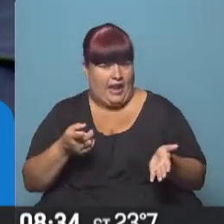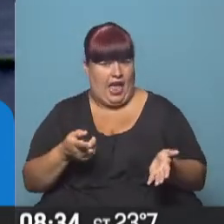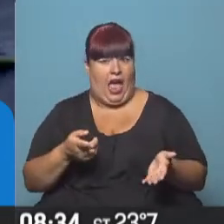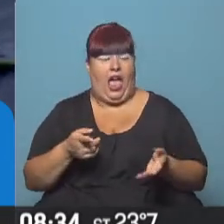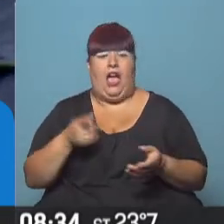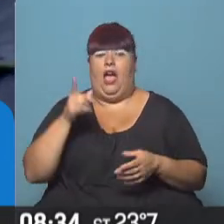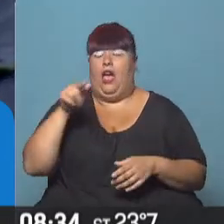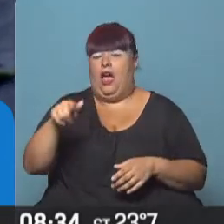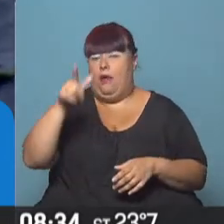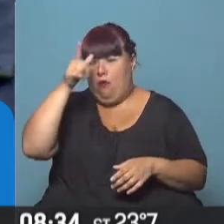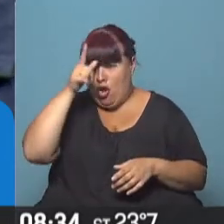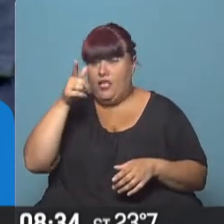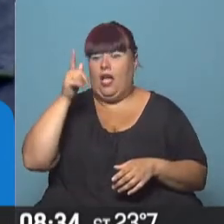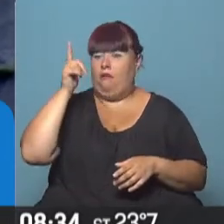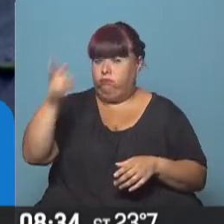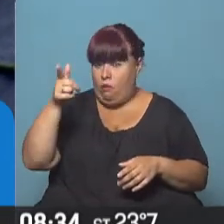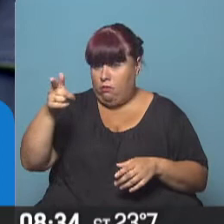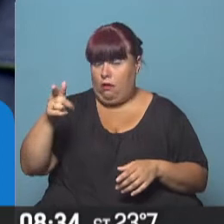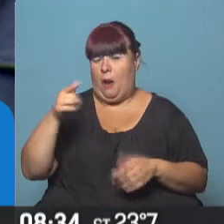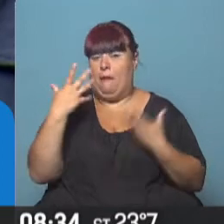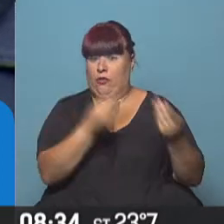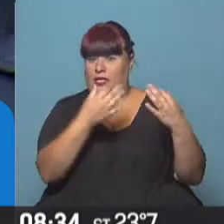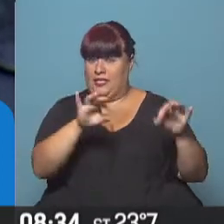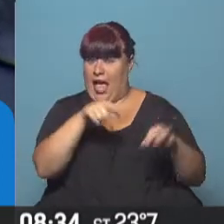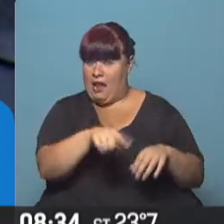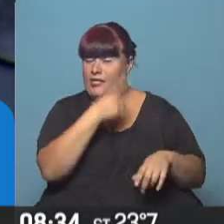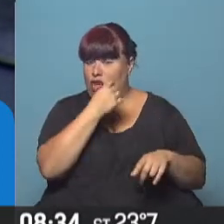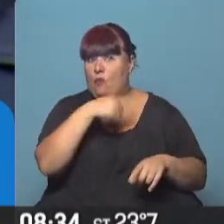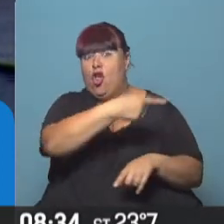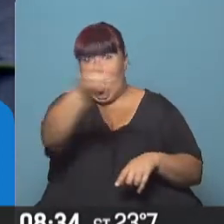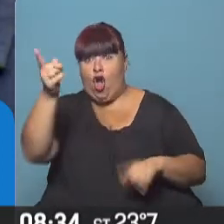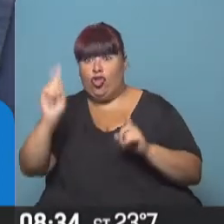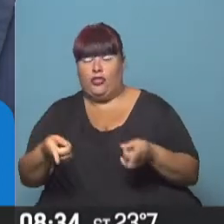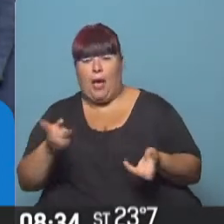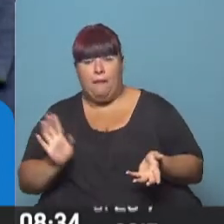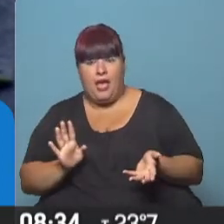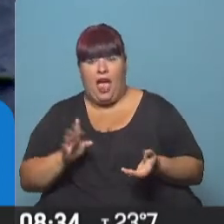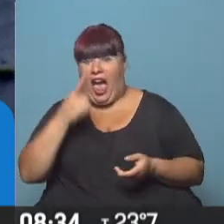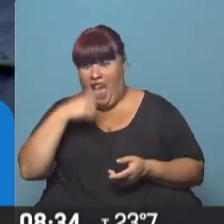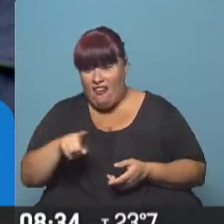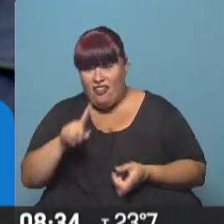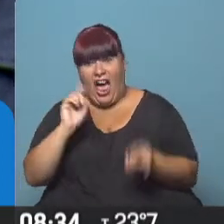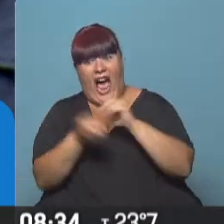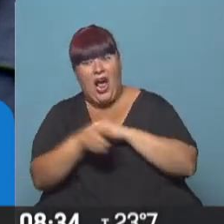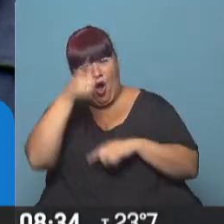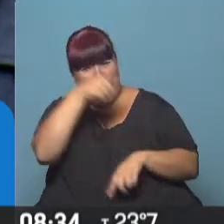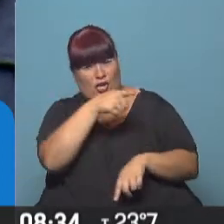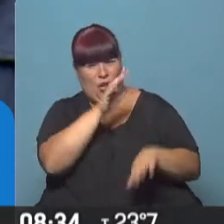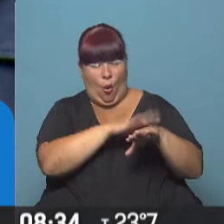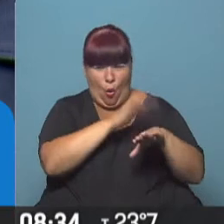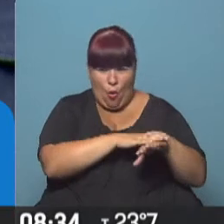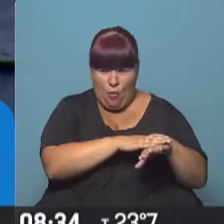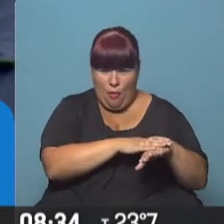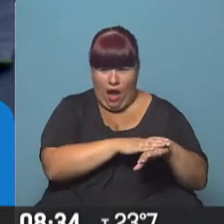la participación del policía, ¿no?, actuando para salvar la vida de esa persona y de otras que estaban alrededor, termine en que el policía está